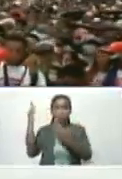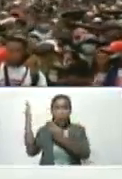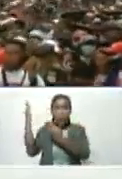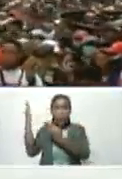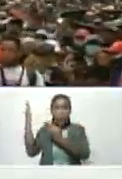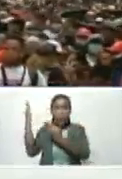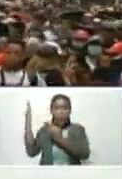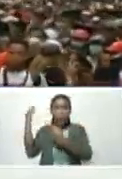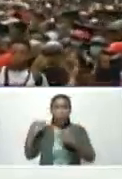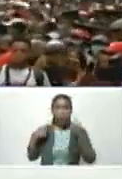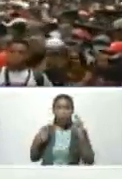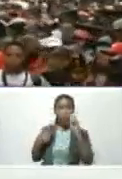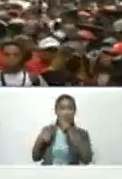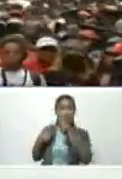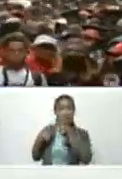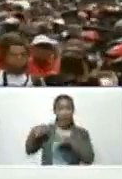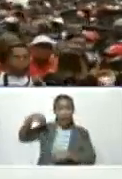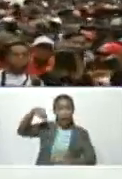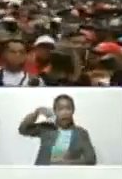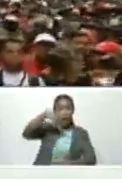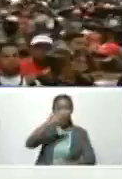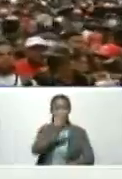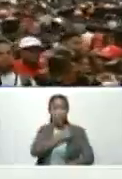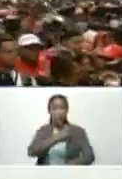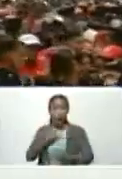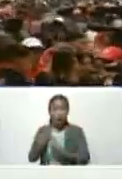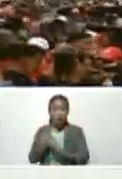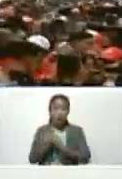vi caminando desde Chacao con ustedes.